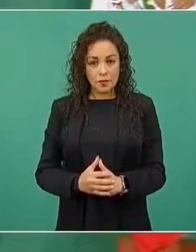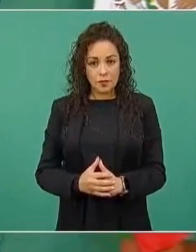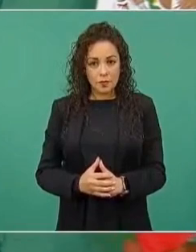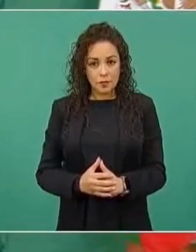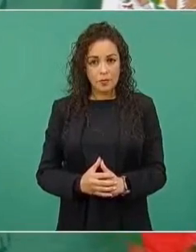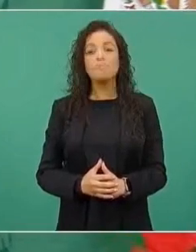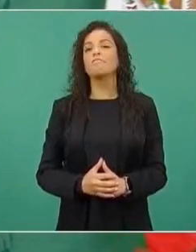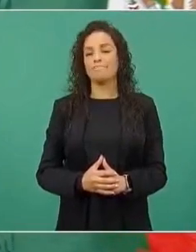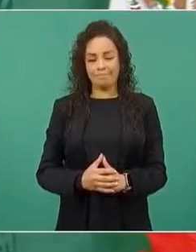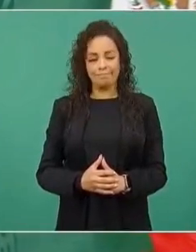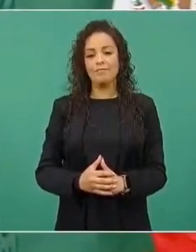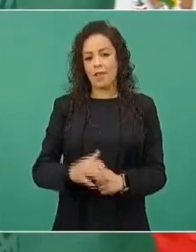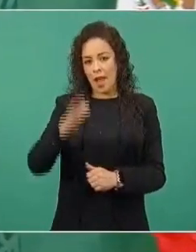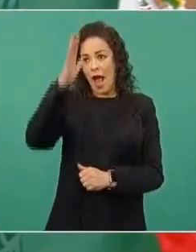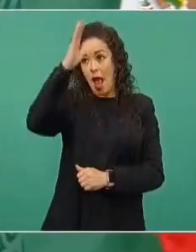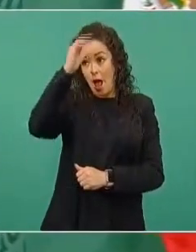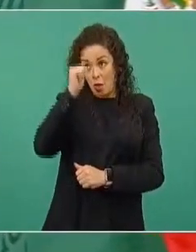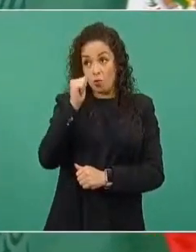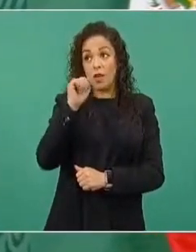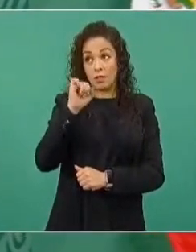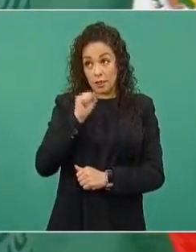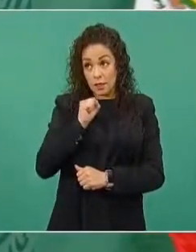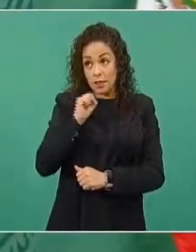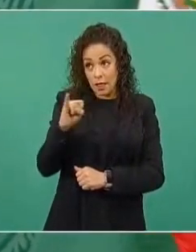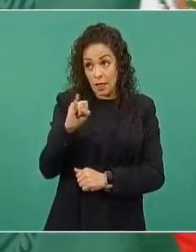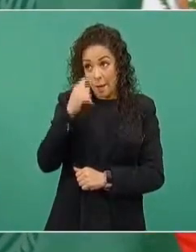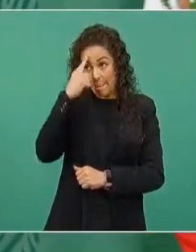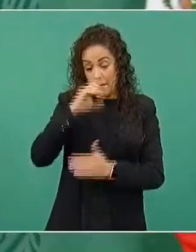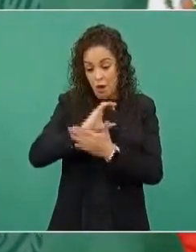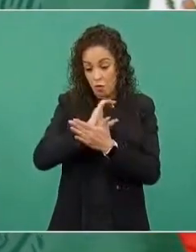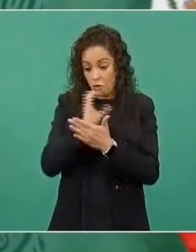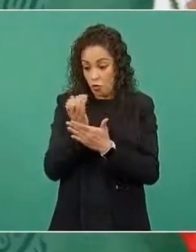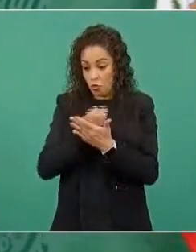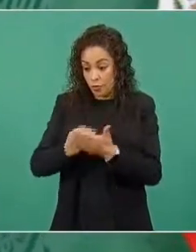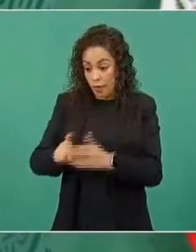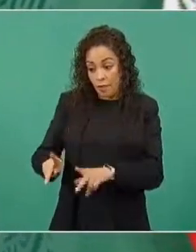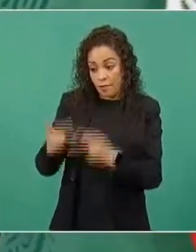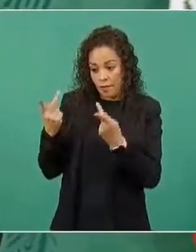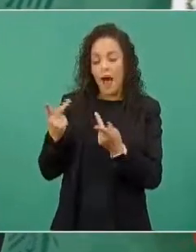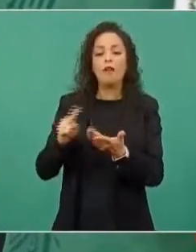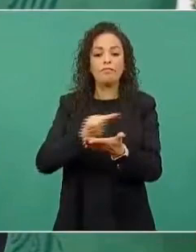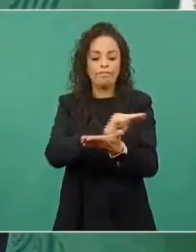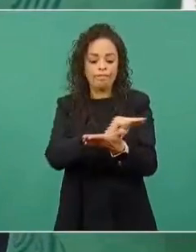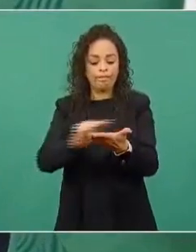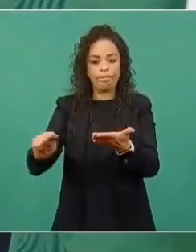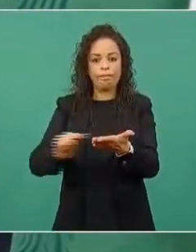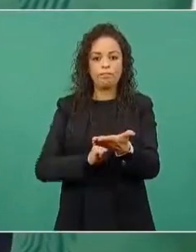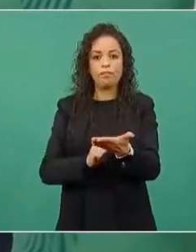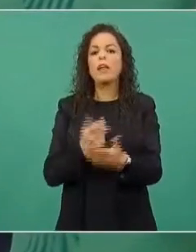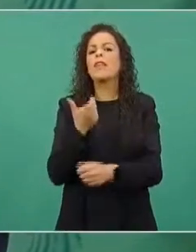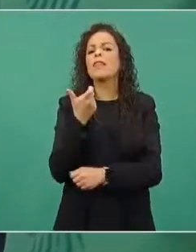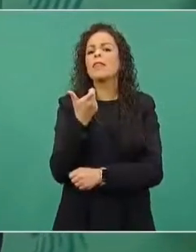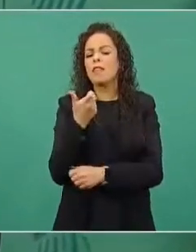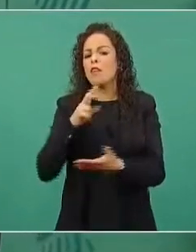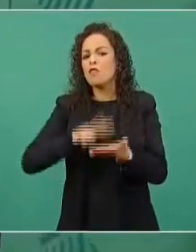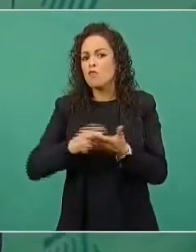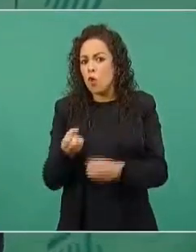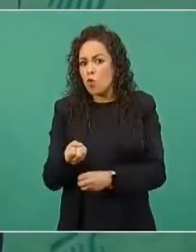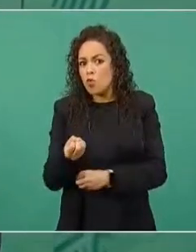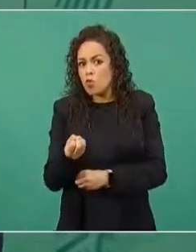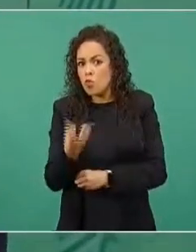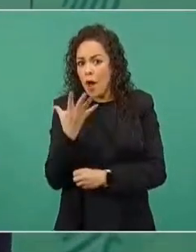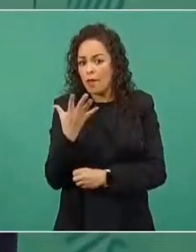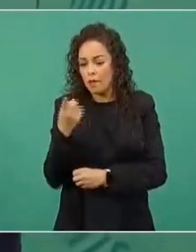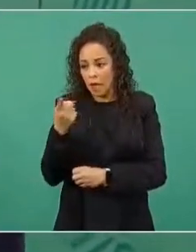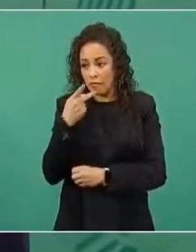firmaron los acuerdos de compraventa, se fijó el precio, se aceptó,